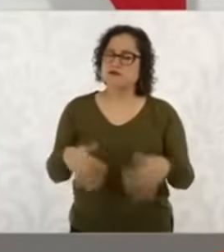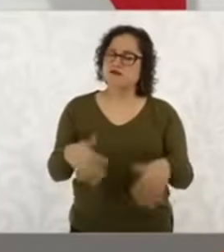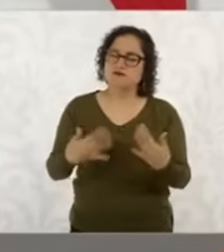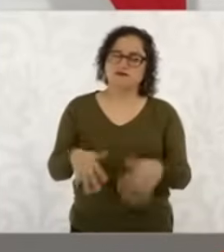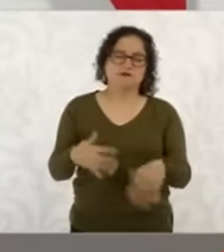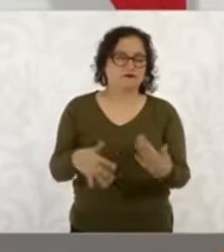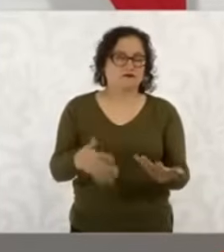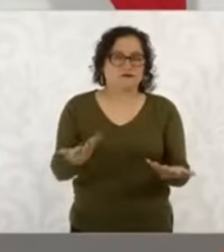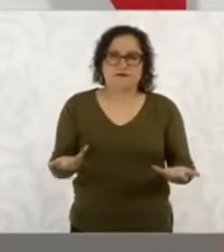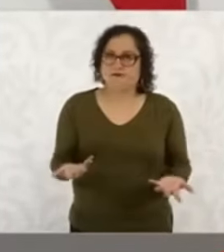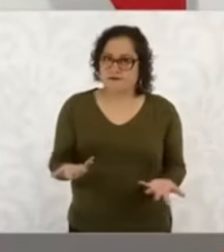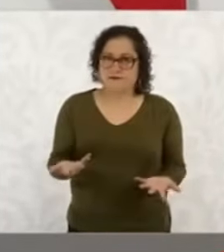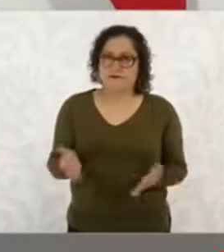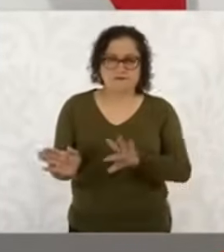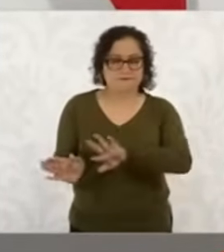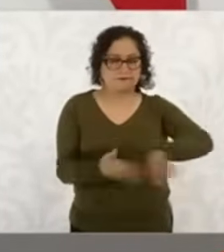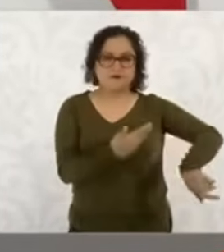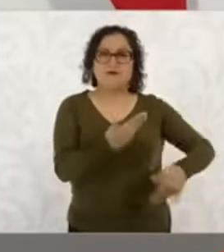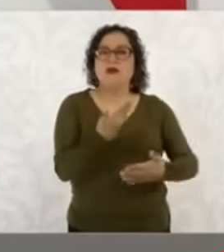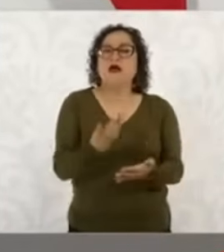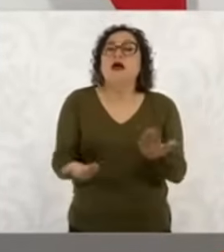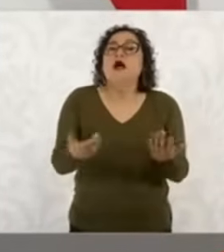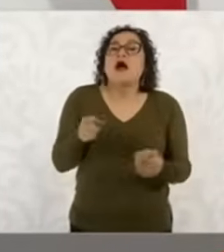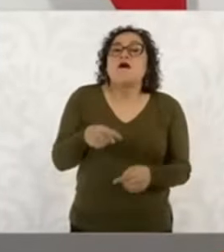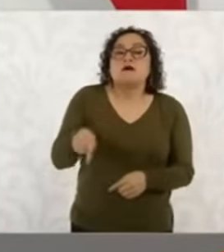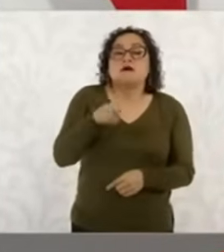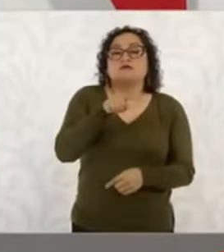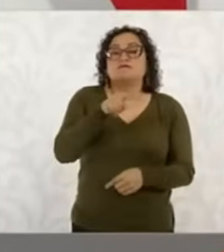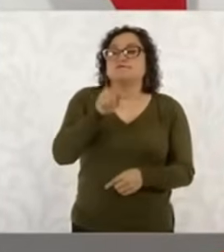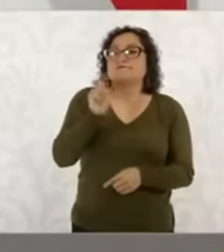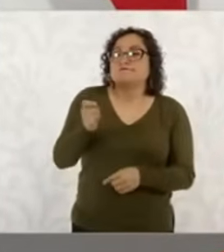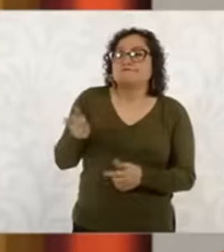a pagar esos intereses.